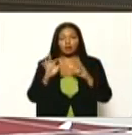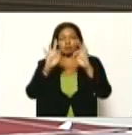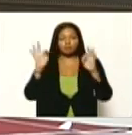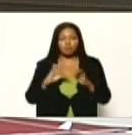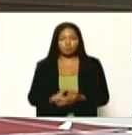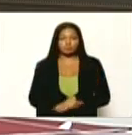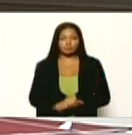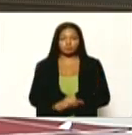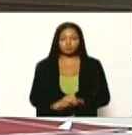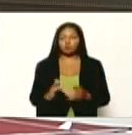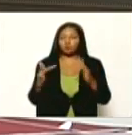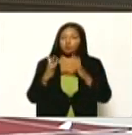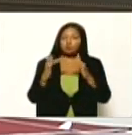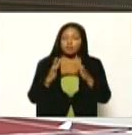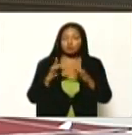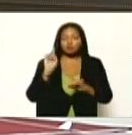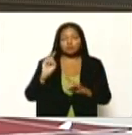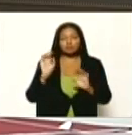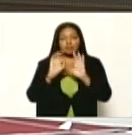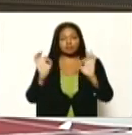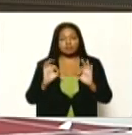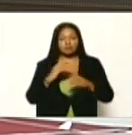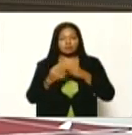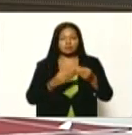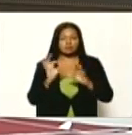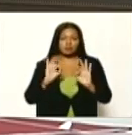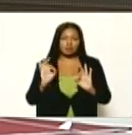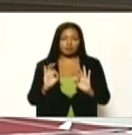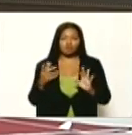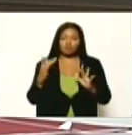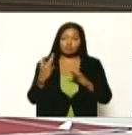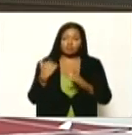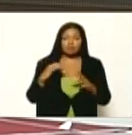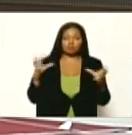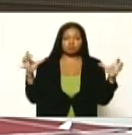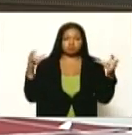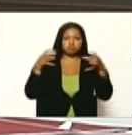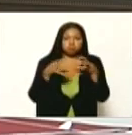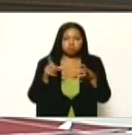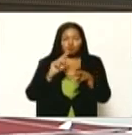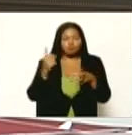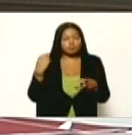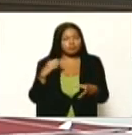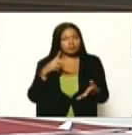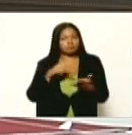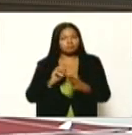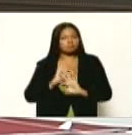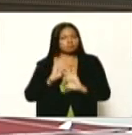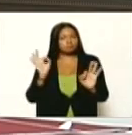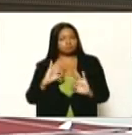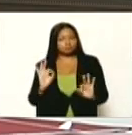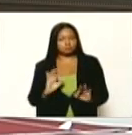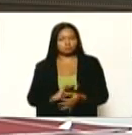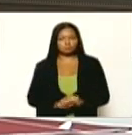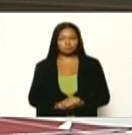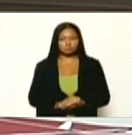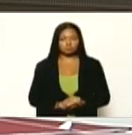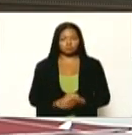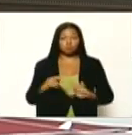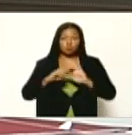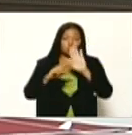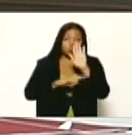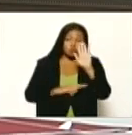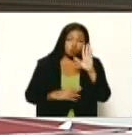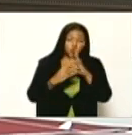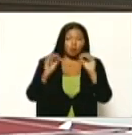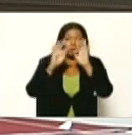Los contactos, de no ser necesarios, no los tenga. Las aglomeraciones, de no ser necesarias, no se presenten. Cumplir con todas